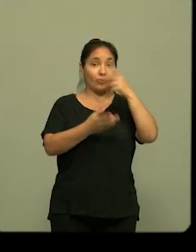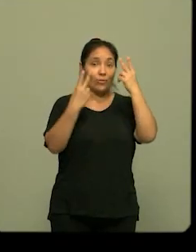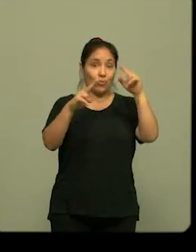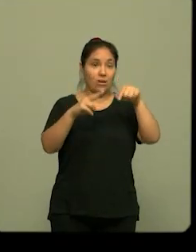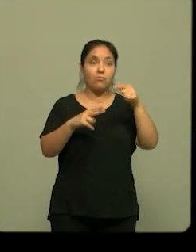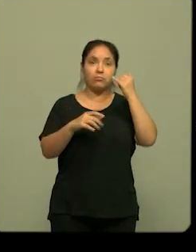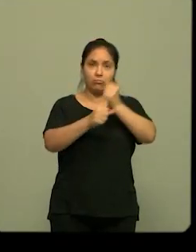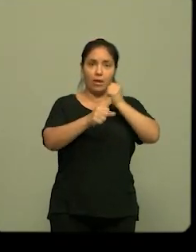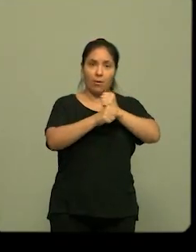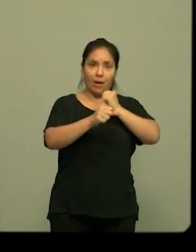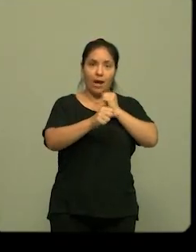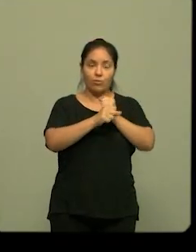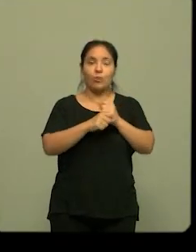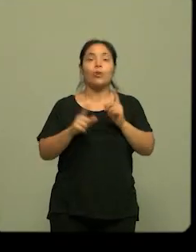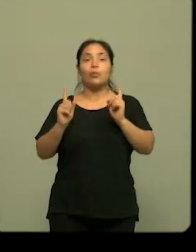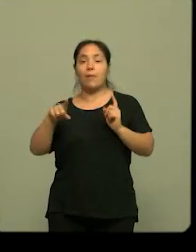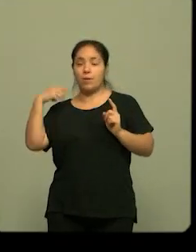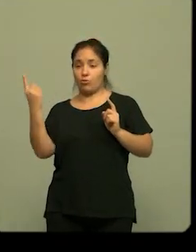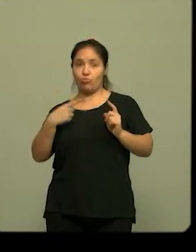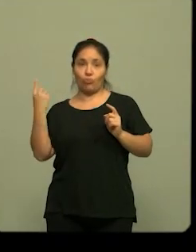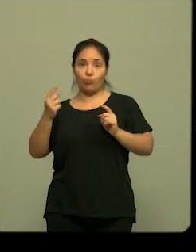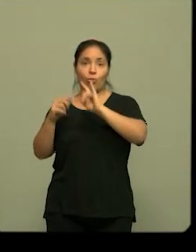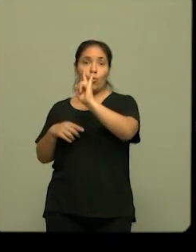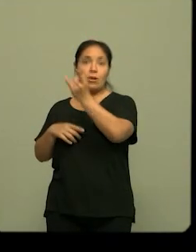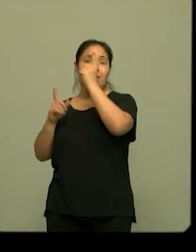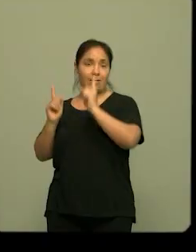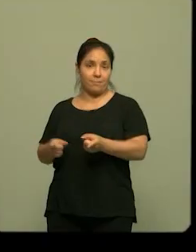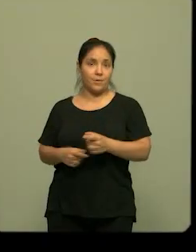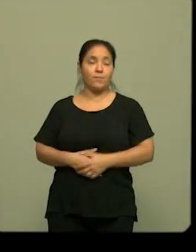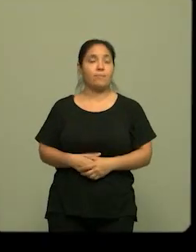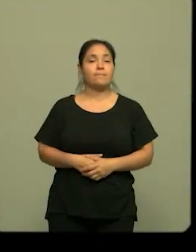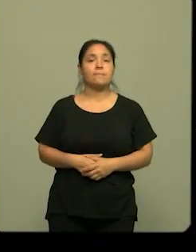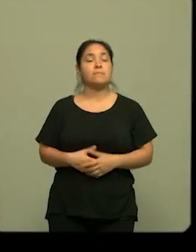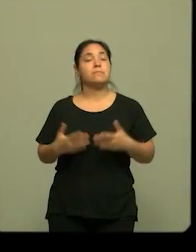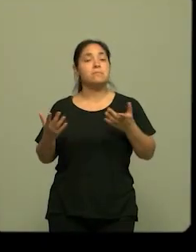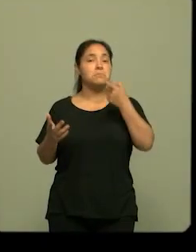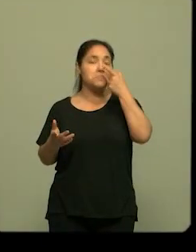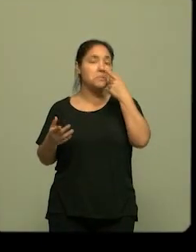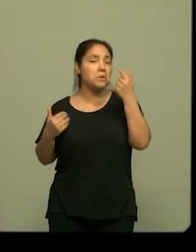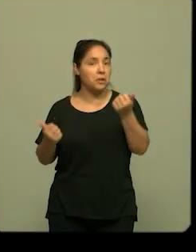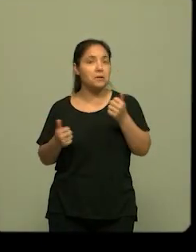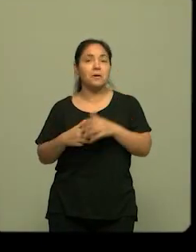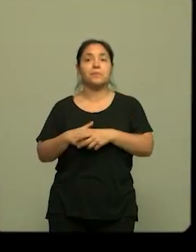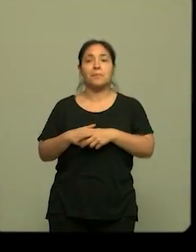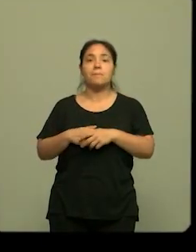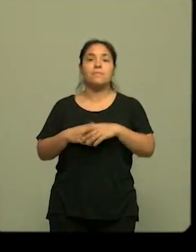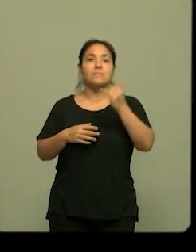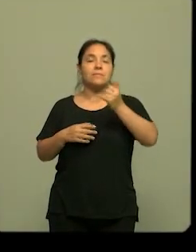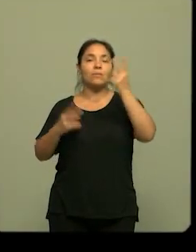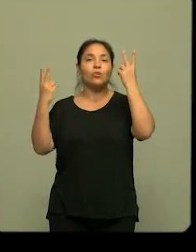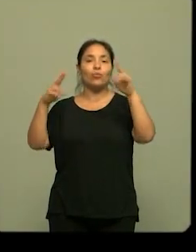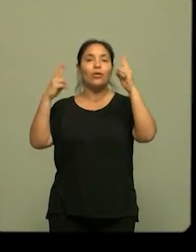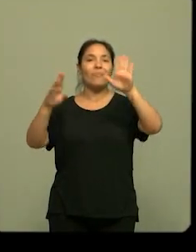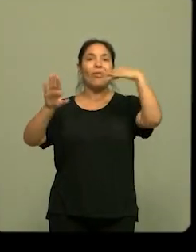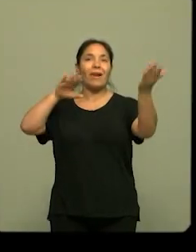proyectado, y nosotros como universidad también, claramente. Que bueno, hay como una especie de situación que se da, por ejemplo, con la llegada del turismo extranjero, y